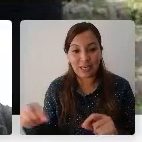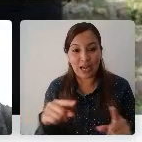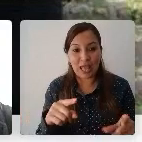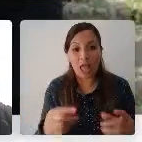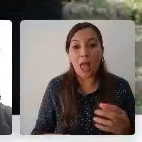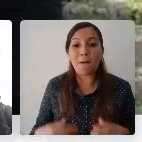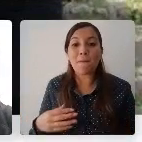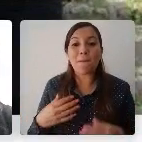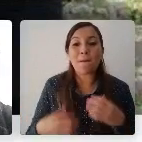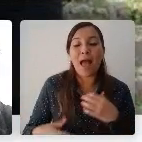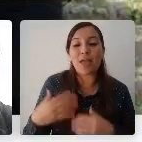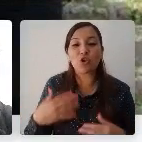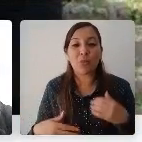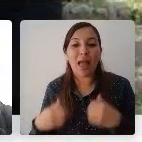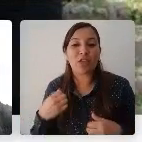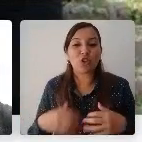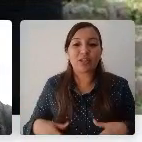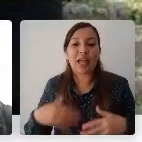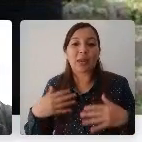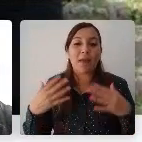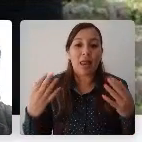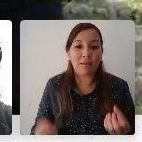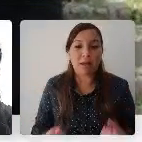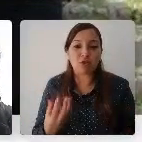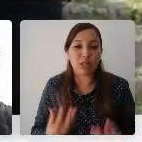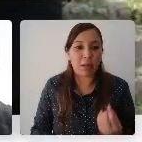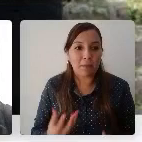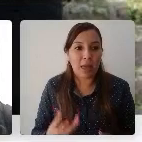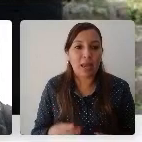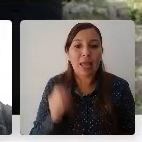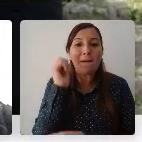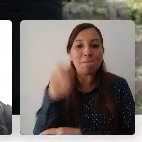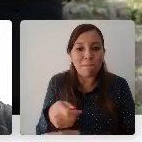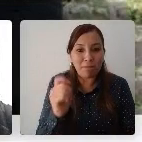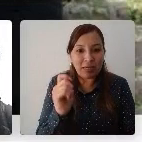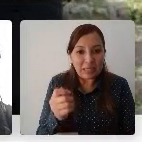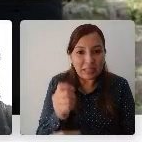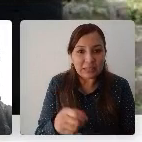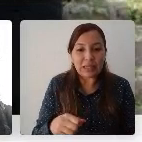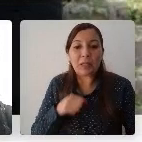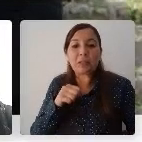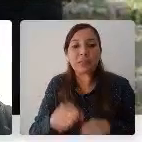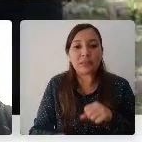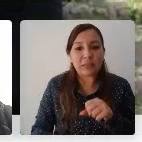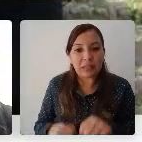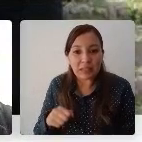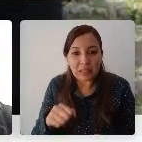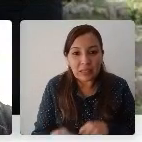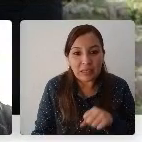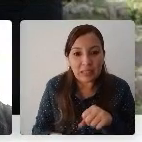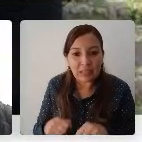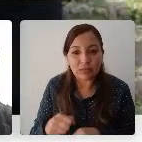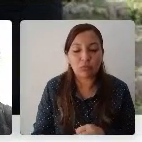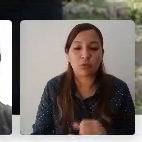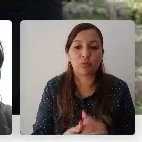visita tranquila, en familia, también en pareja, ¿no? Y poder disfrutar de cada uno de estos paisajes interesantes que te ofrece este